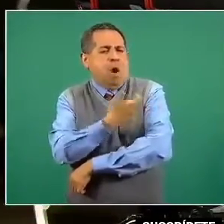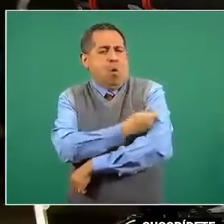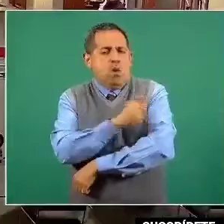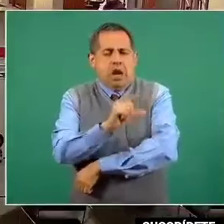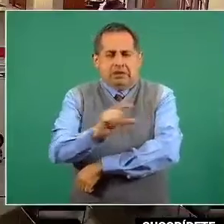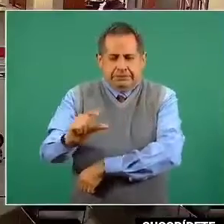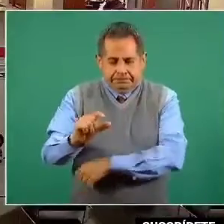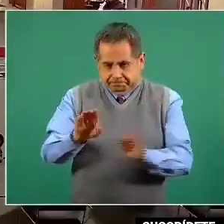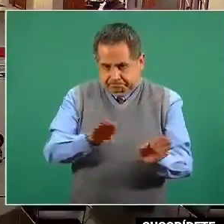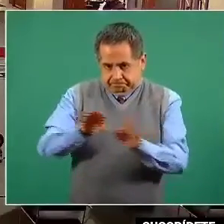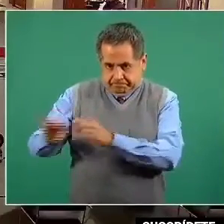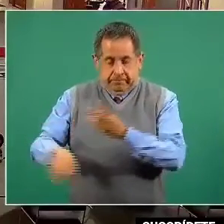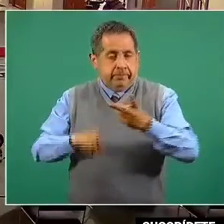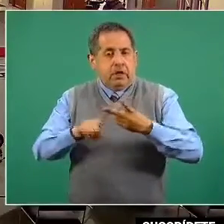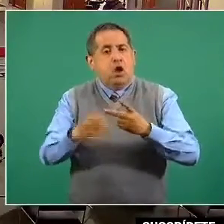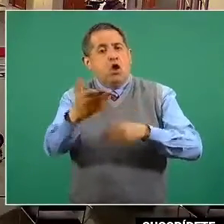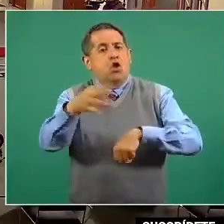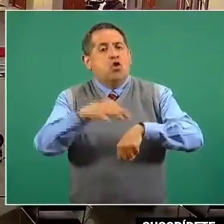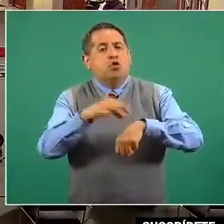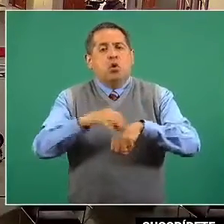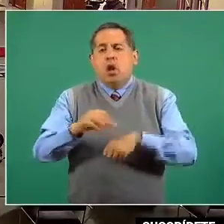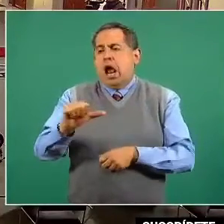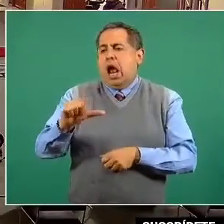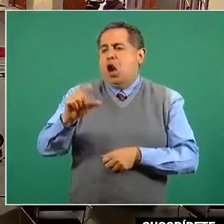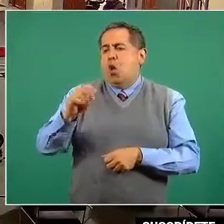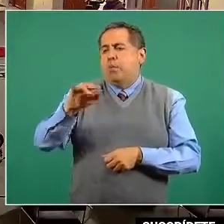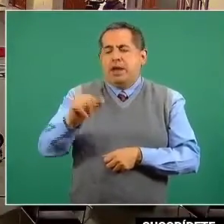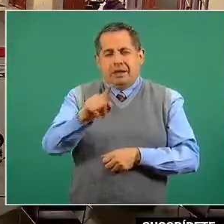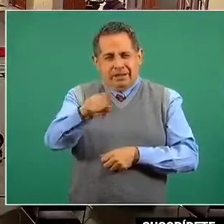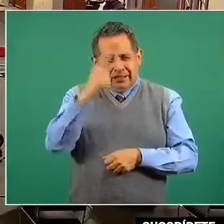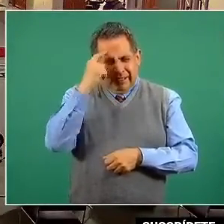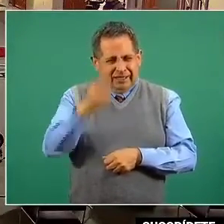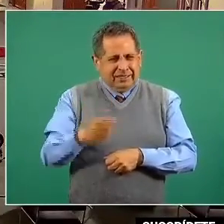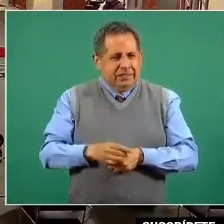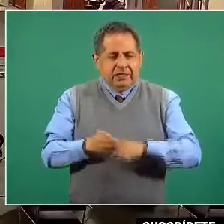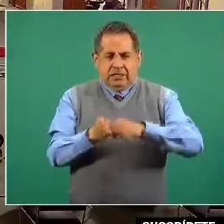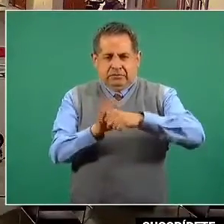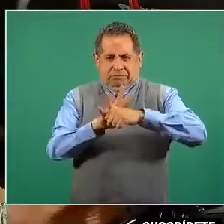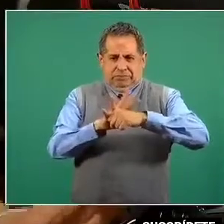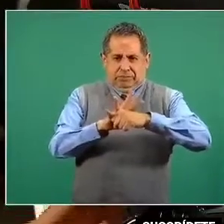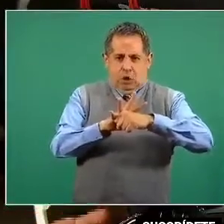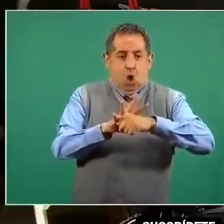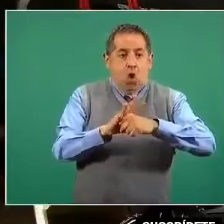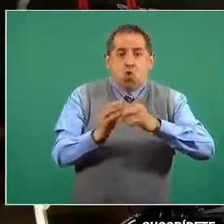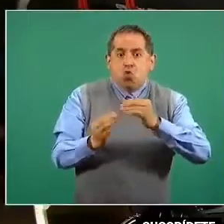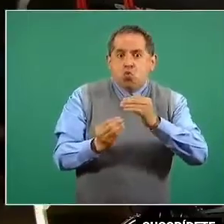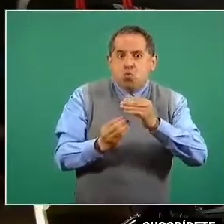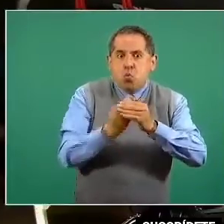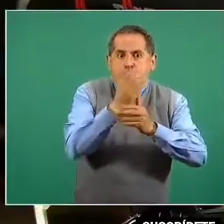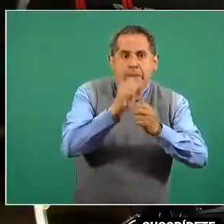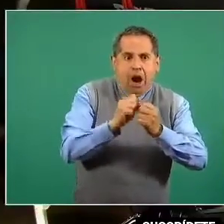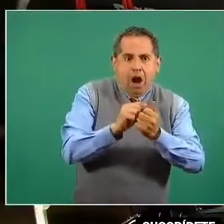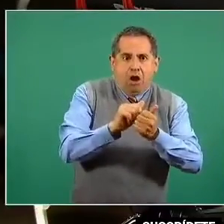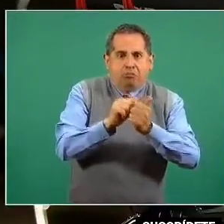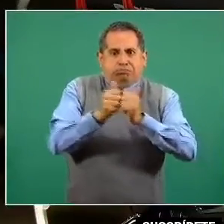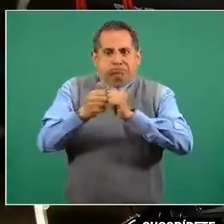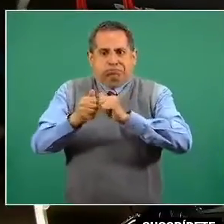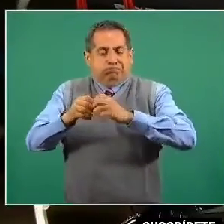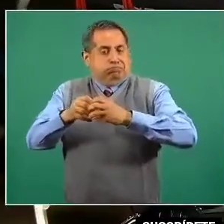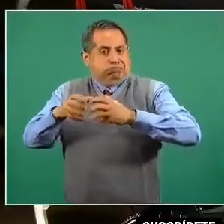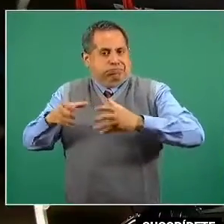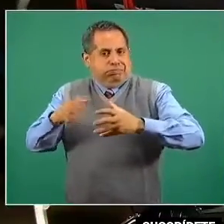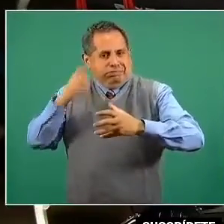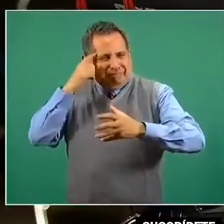Lomía, con esta nueva variante del SARS-CoV-2, esta que le llaman